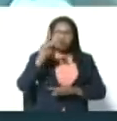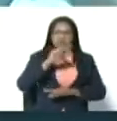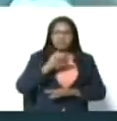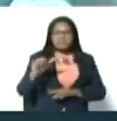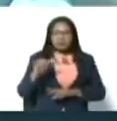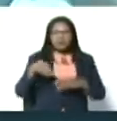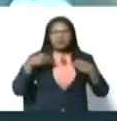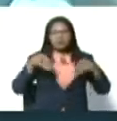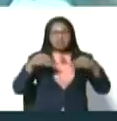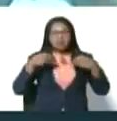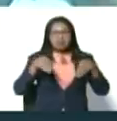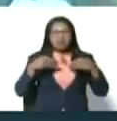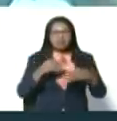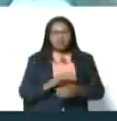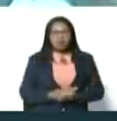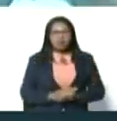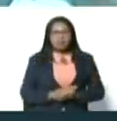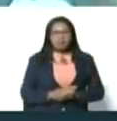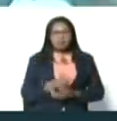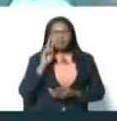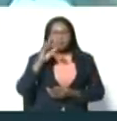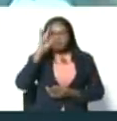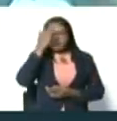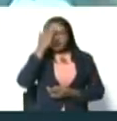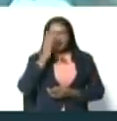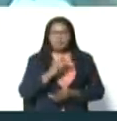de flexibilización del carnaval.